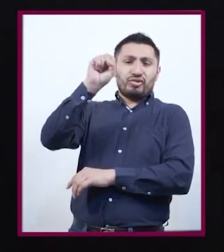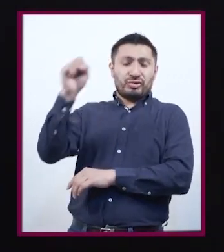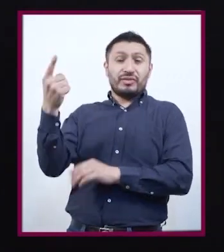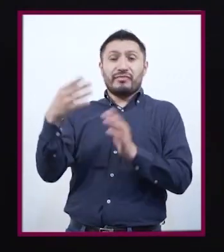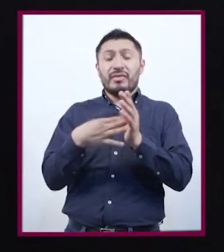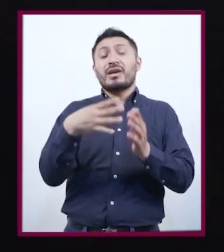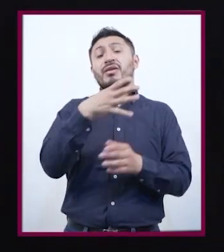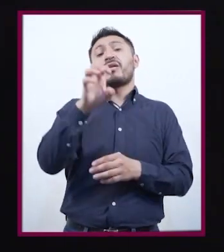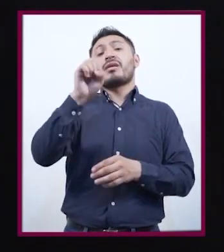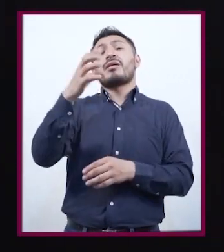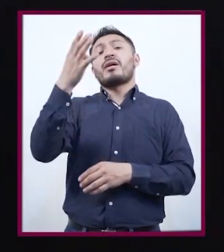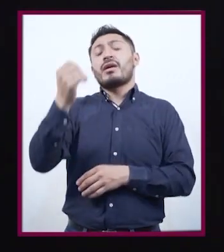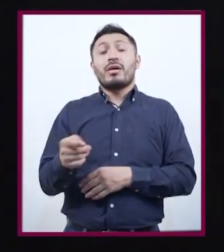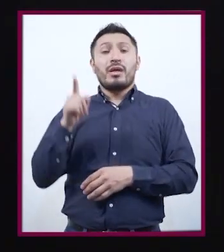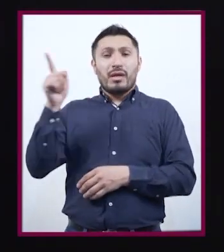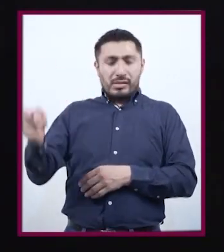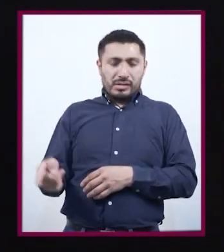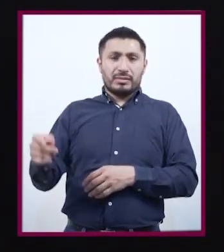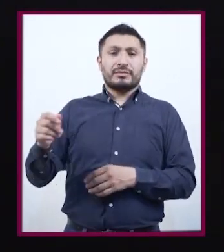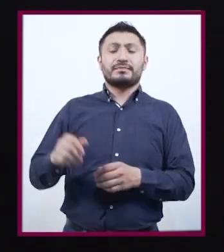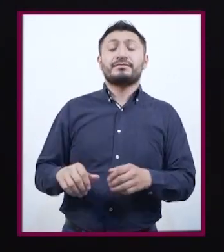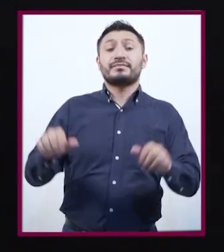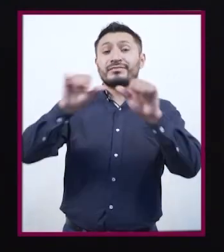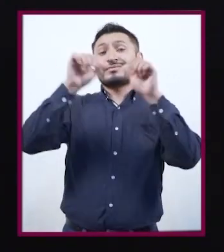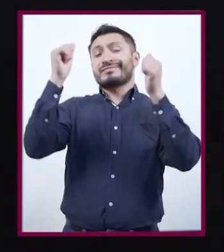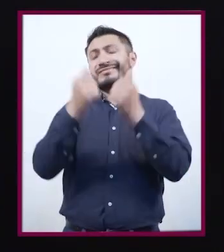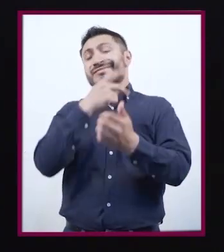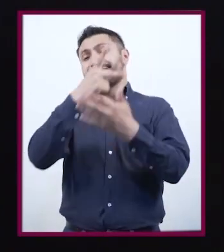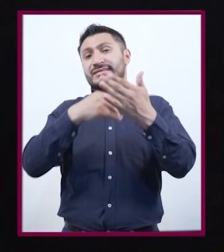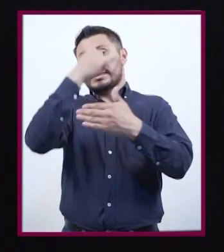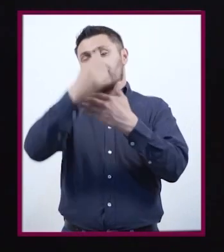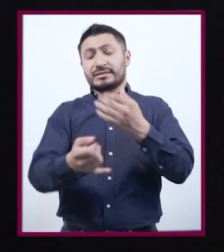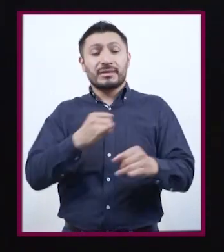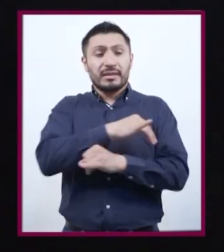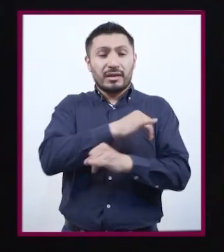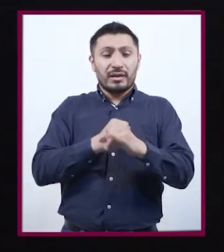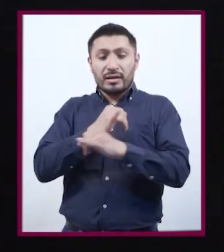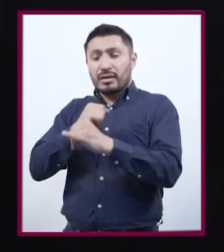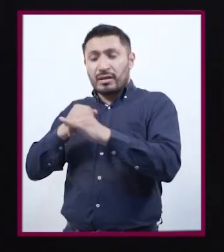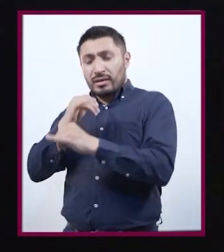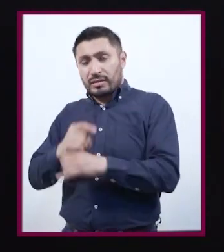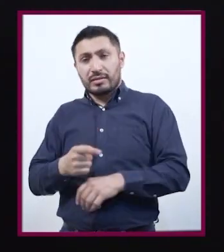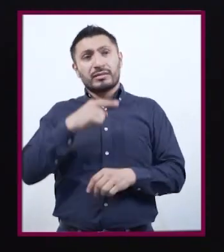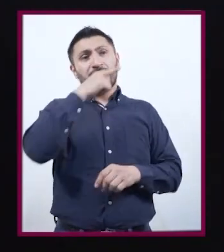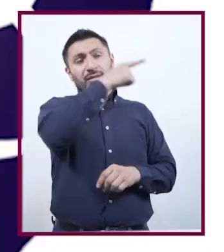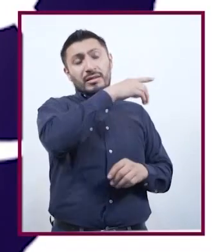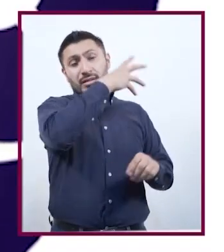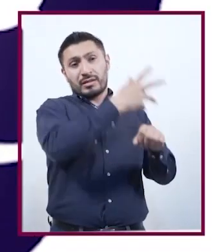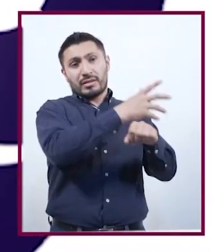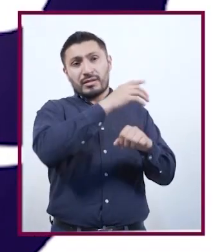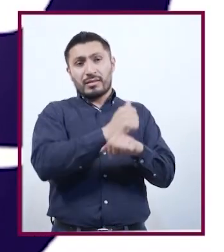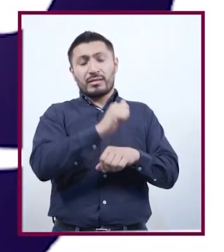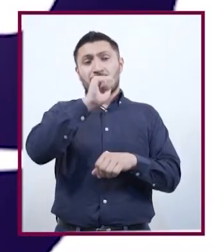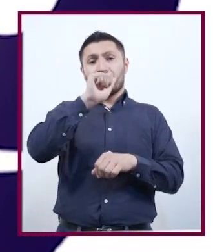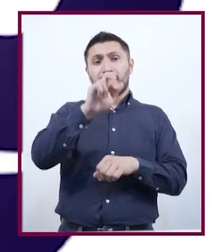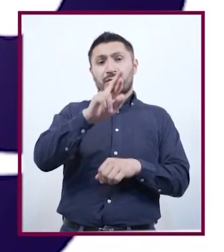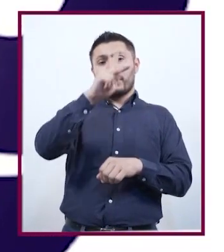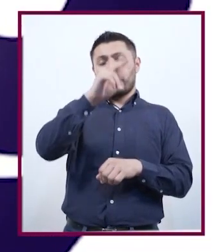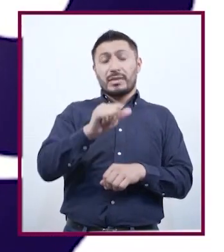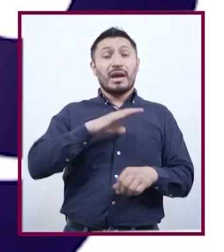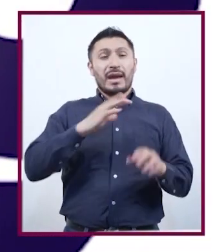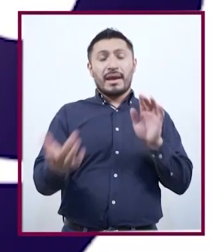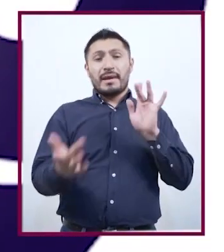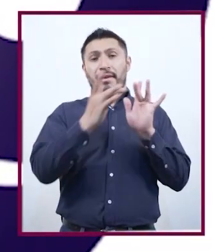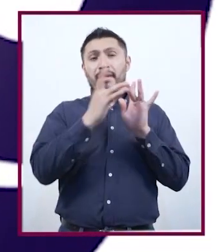En 1969, la Agencia de Proyectos para la Investigación Avanzada de Estados Unidos, ARPA, conectó 4